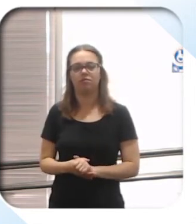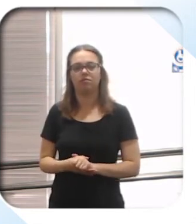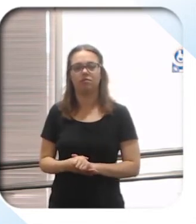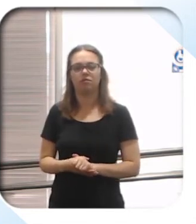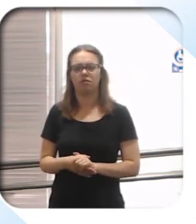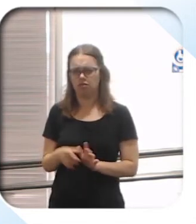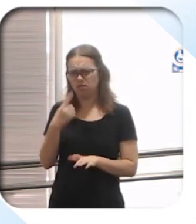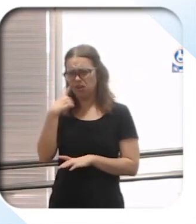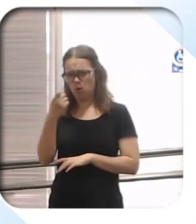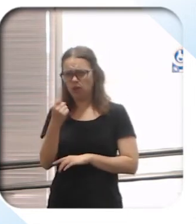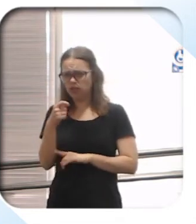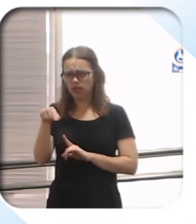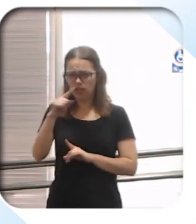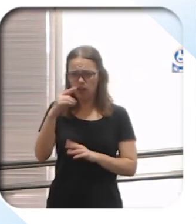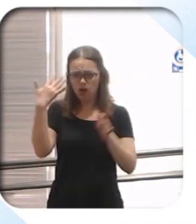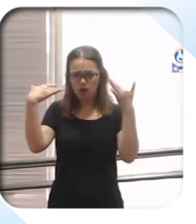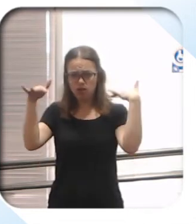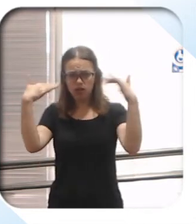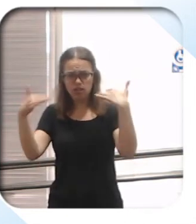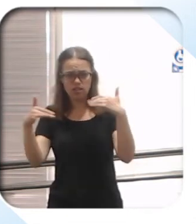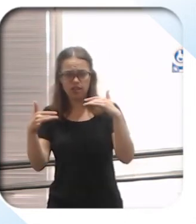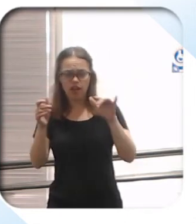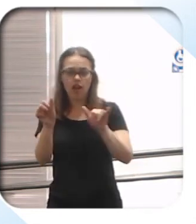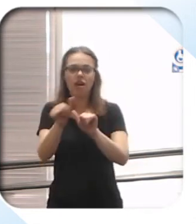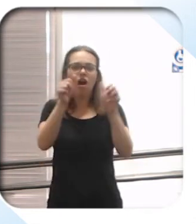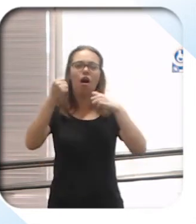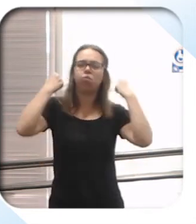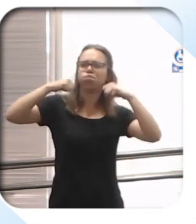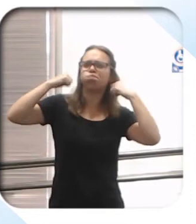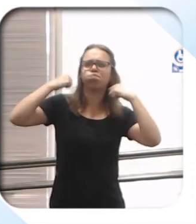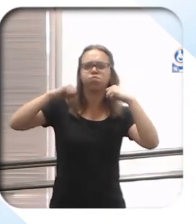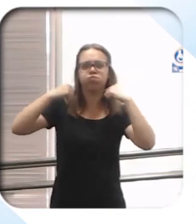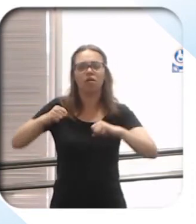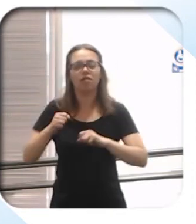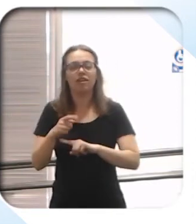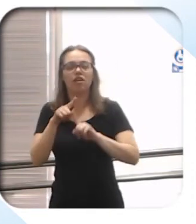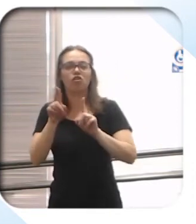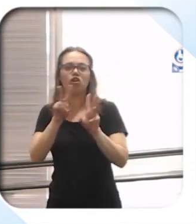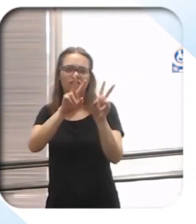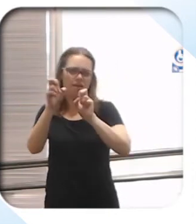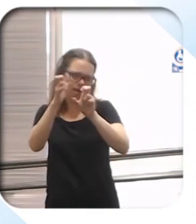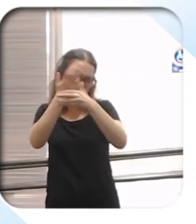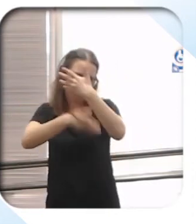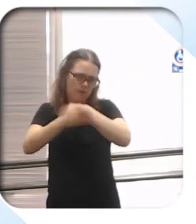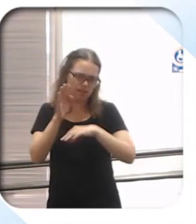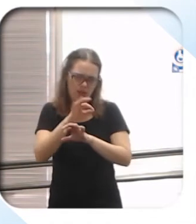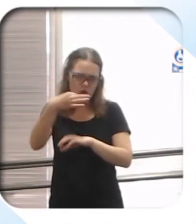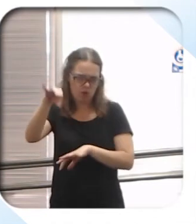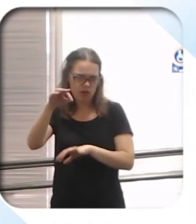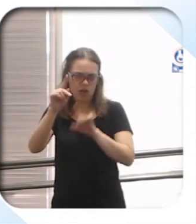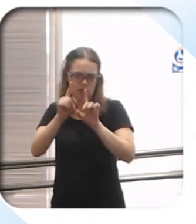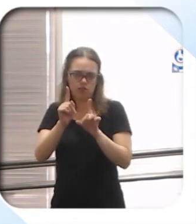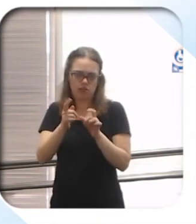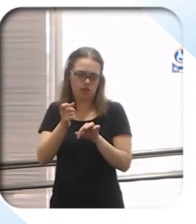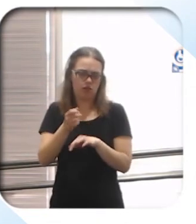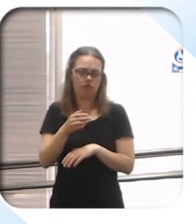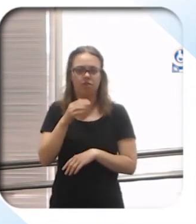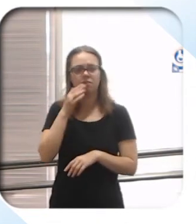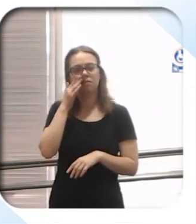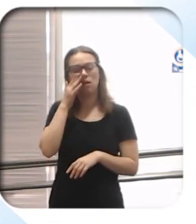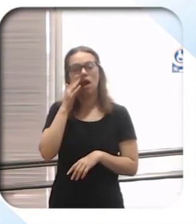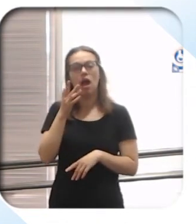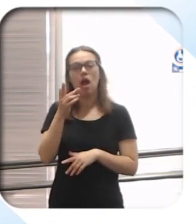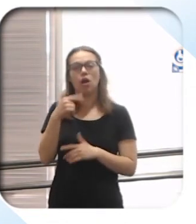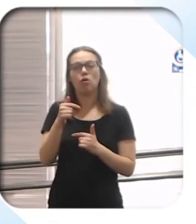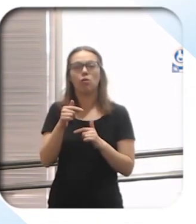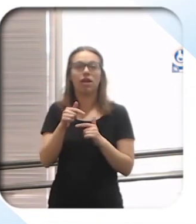¿No han visto eso? Un montón de jóvenes, ¿no? Que haga deporte, que haga, no solo con las personas con discapacidad, ¿no? Faltamos de la base. Algunos